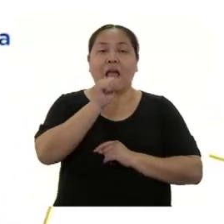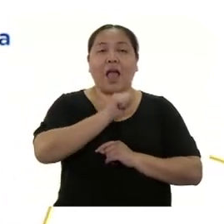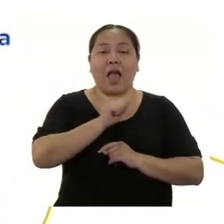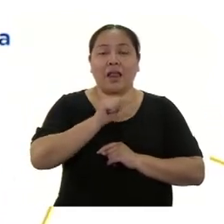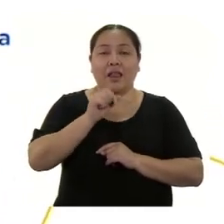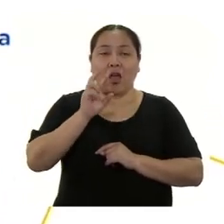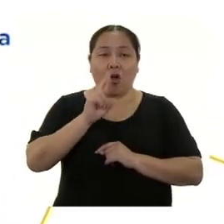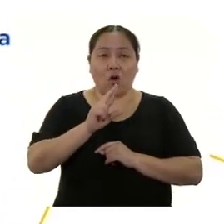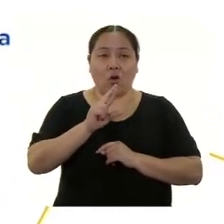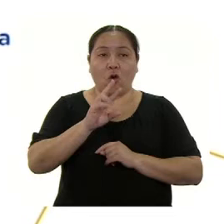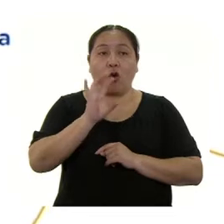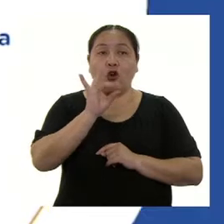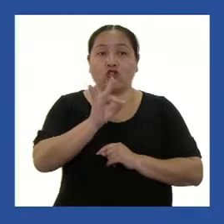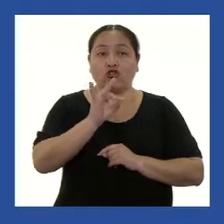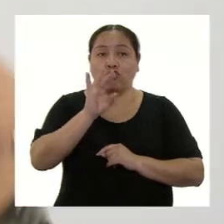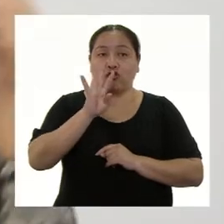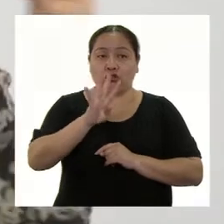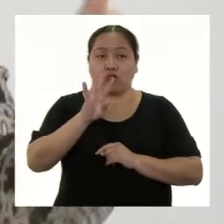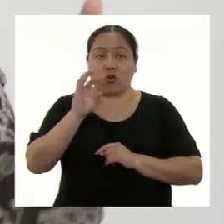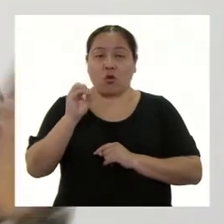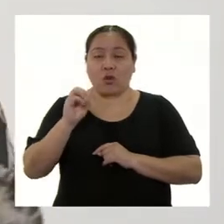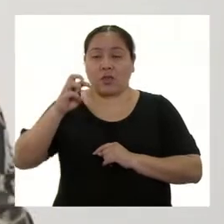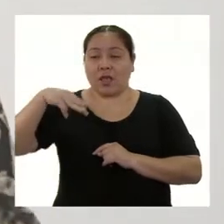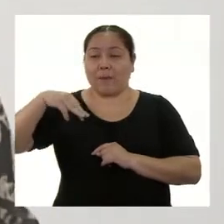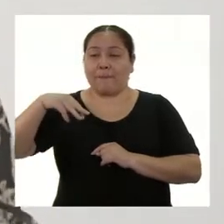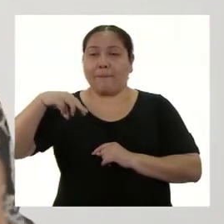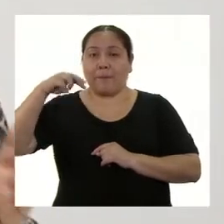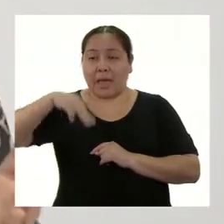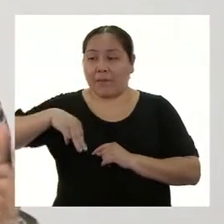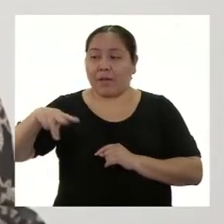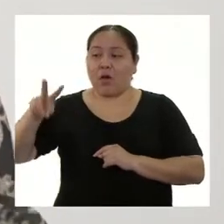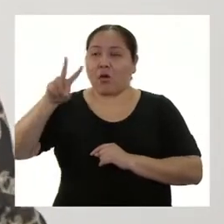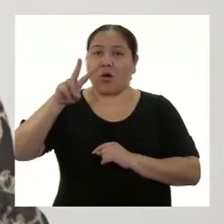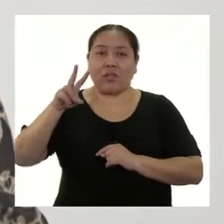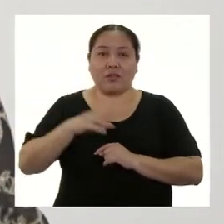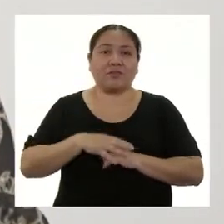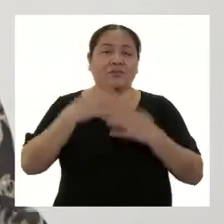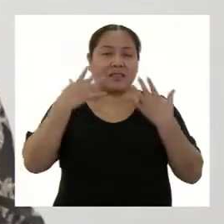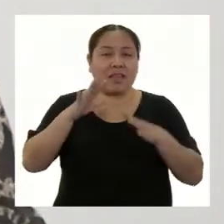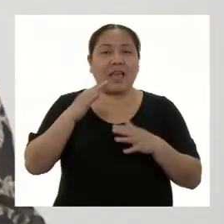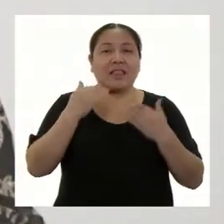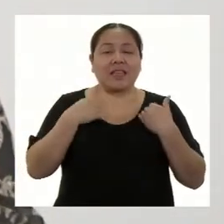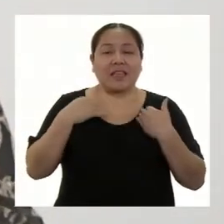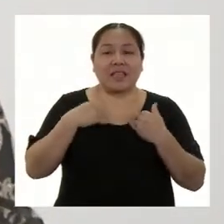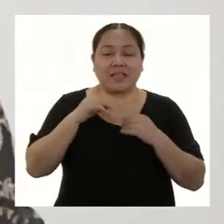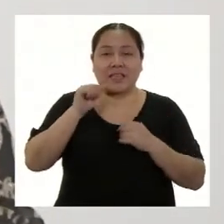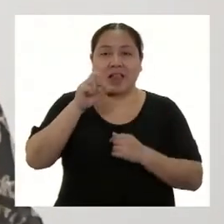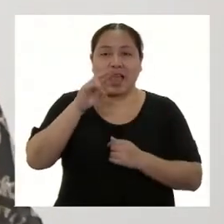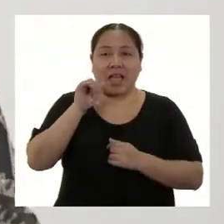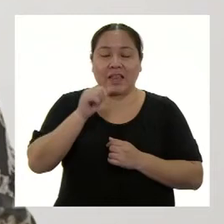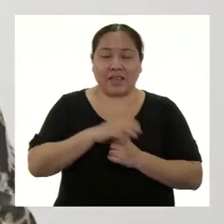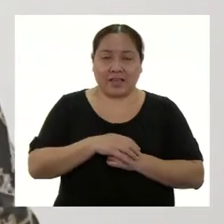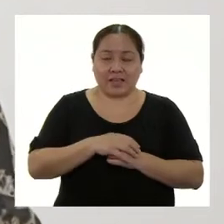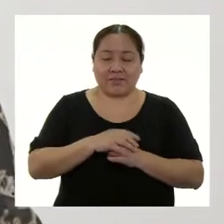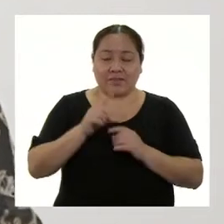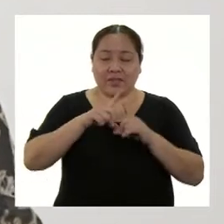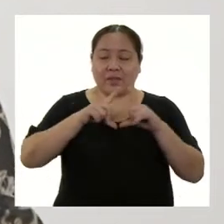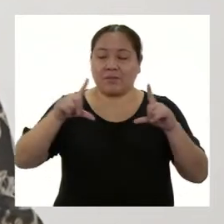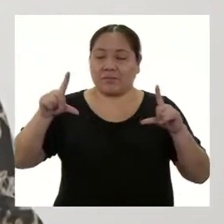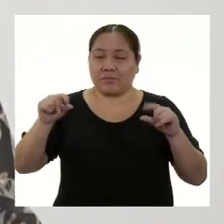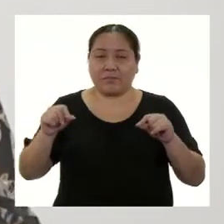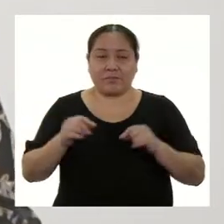840 metros cuadrados. Buena, Yaremis, ya tienes el área lateral del prisma de base